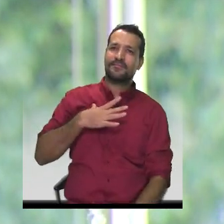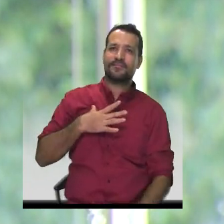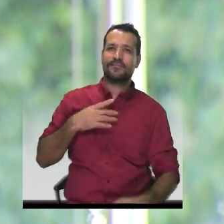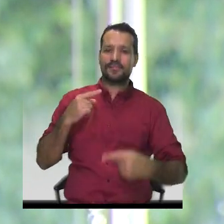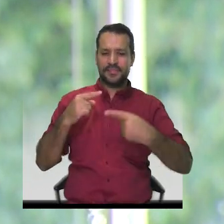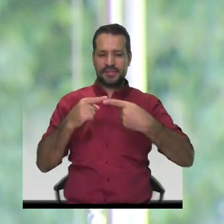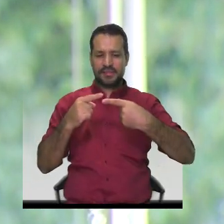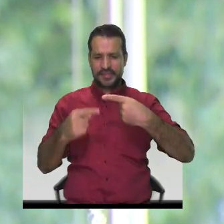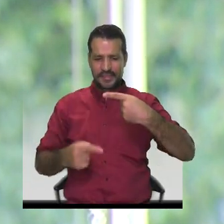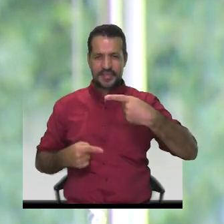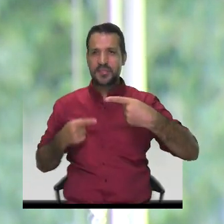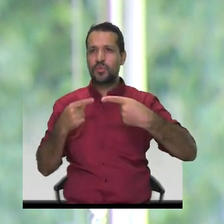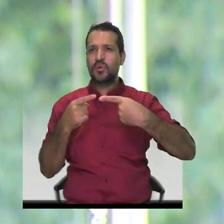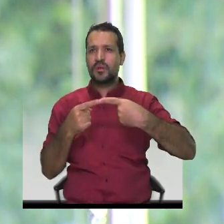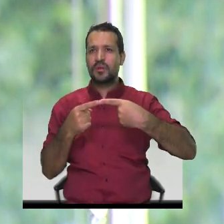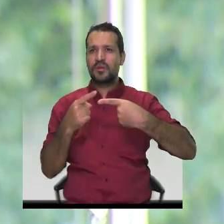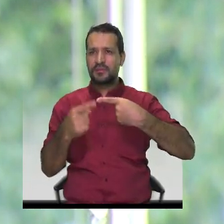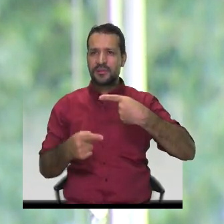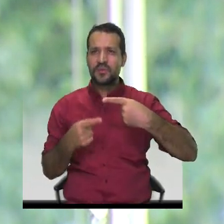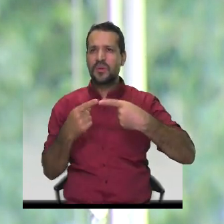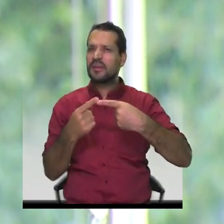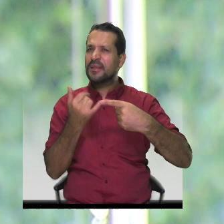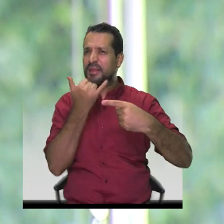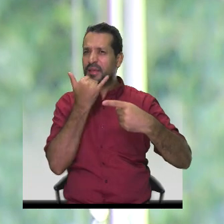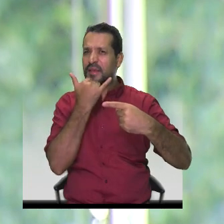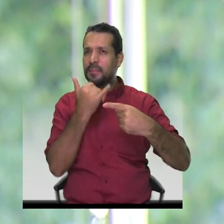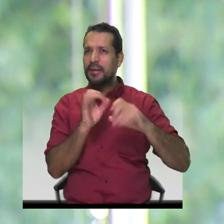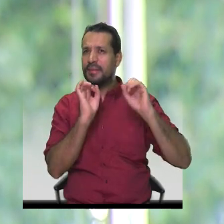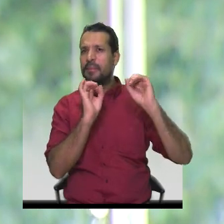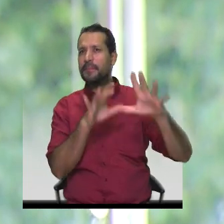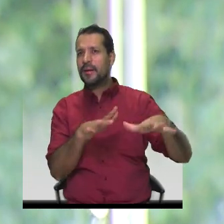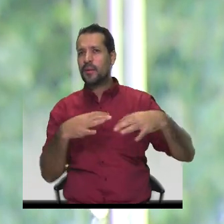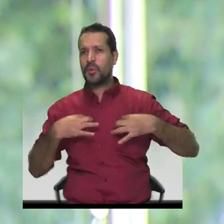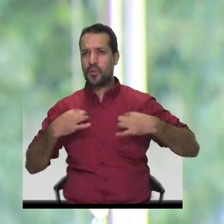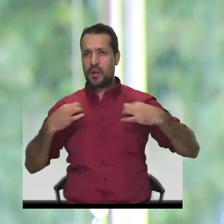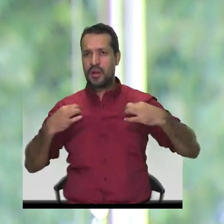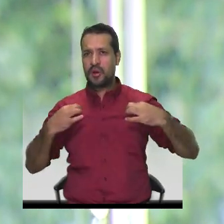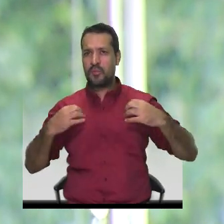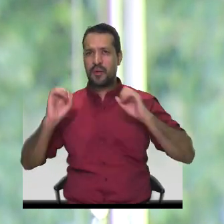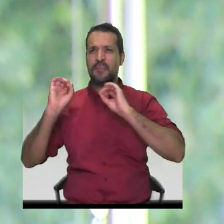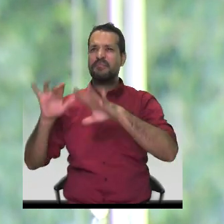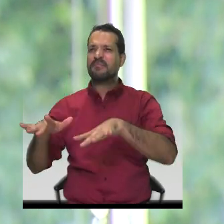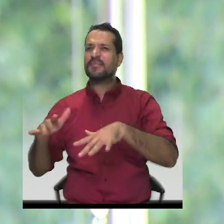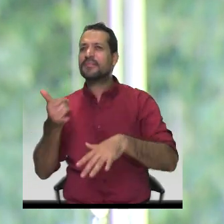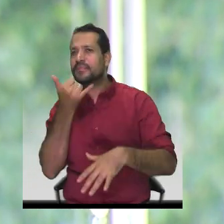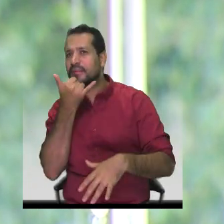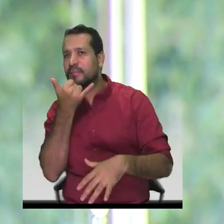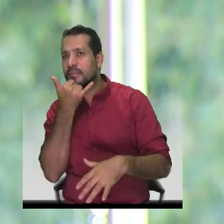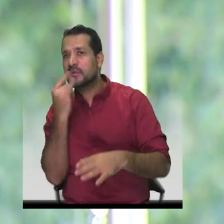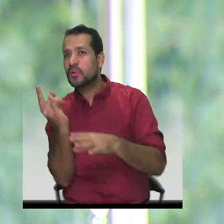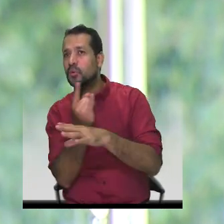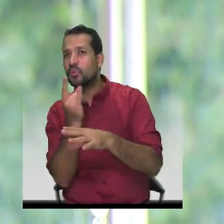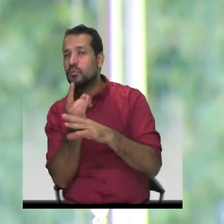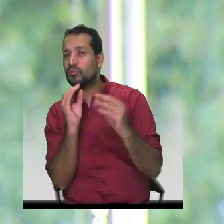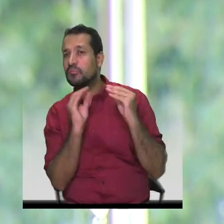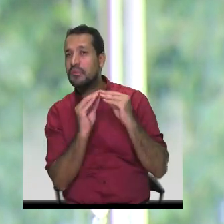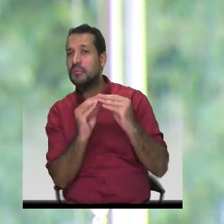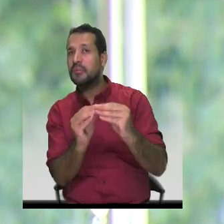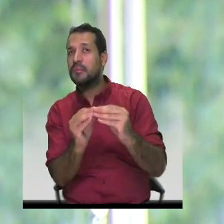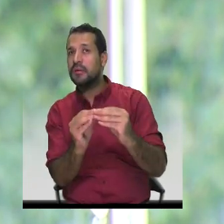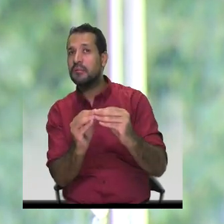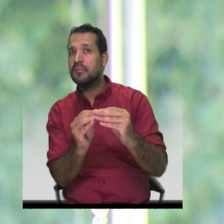¿qué pasa con los desechos de la industria textil? ¿Qué pasa con la ropa cuando se bota? ¿Y qué otros usos puede tener? Pues no